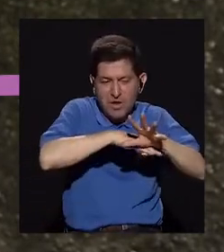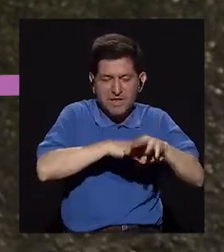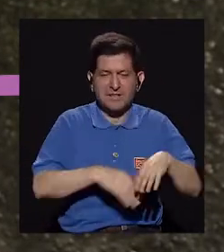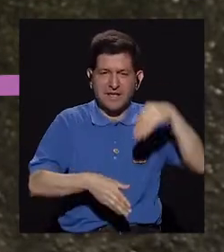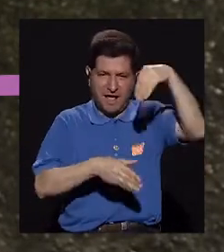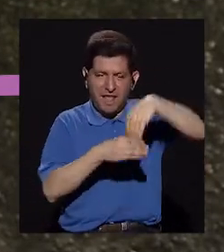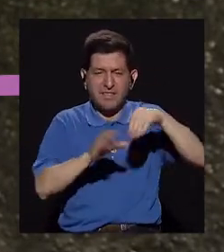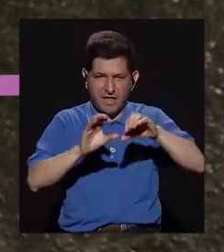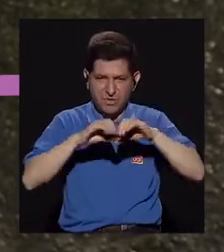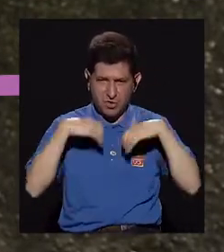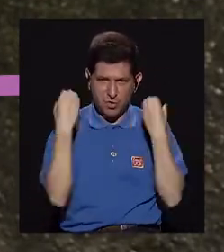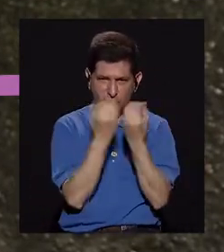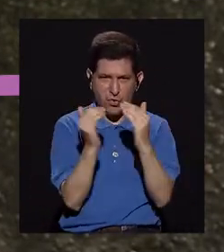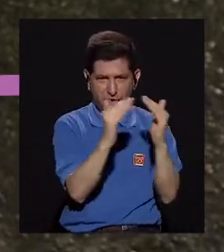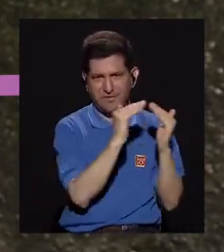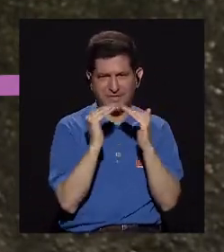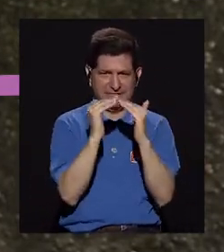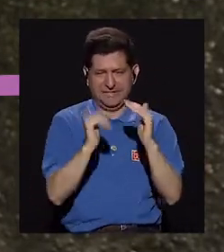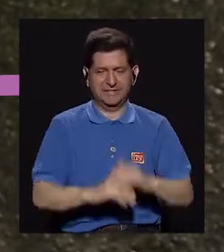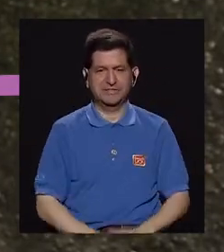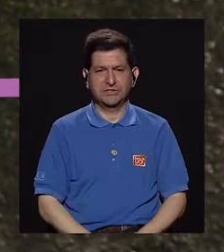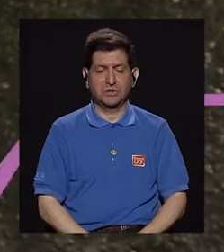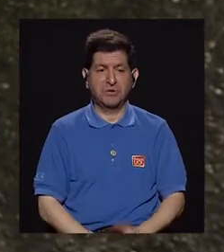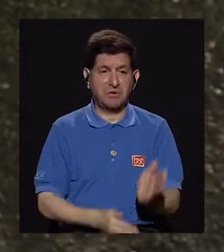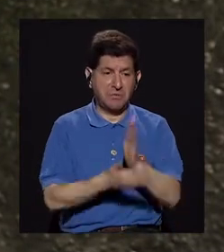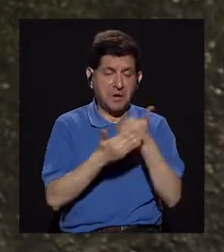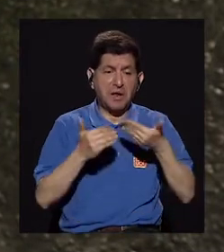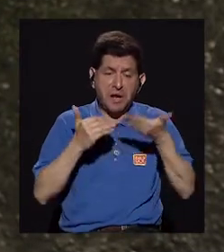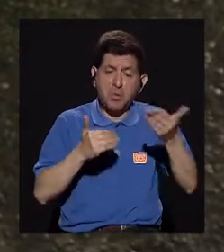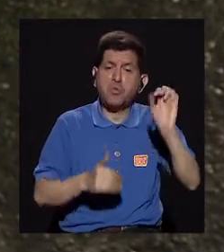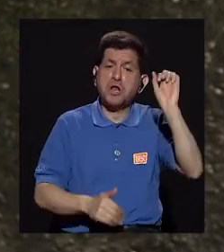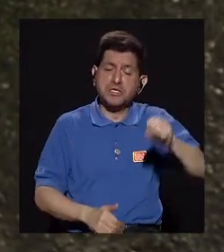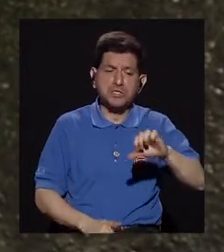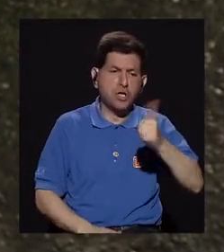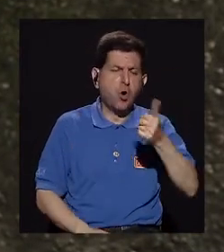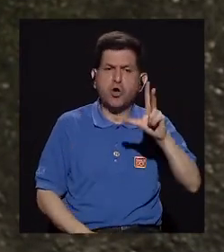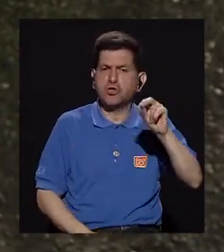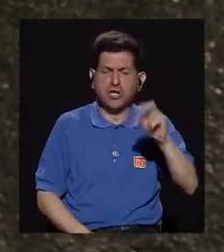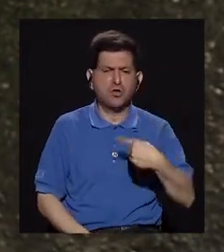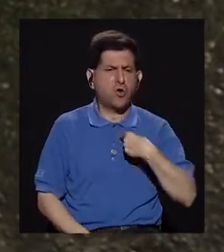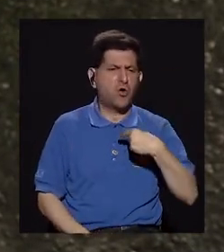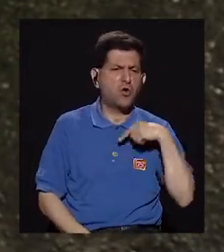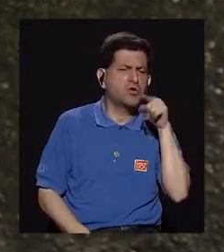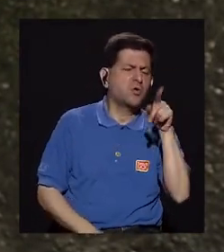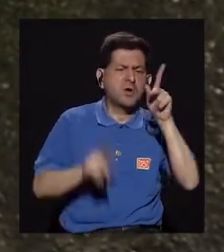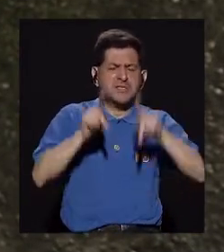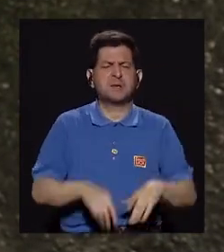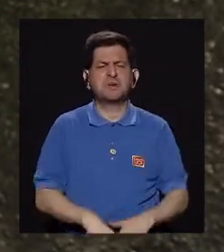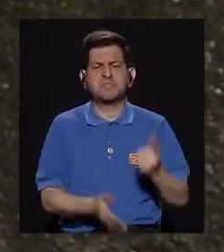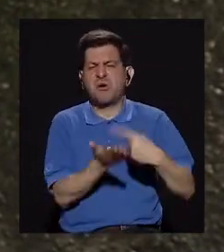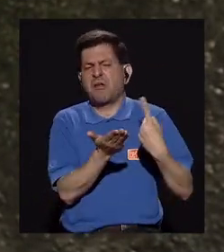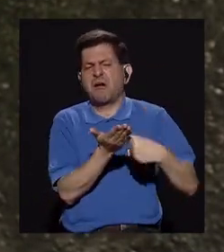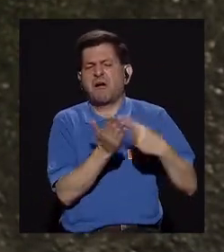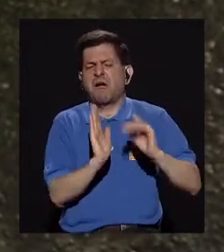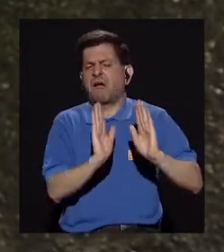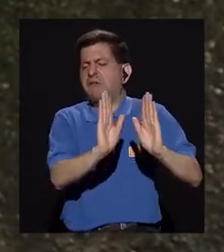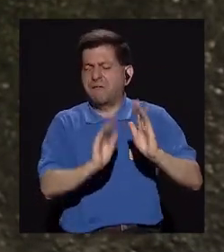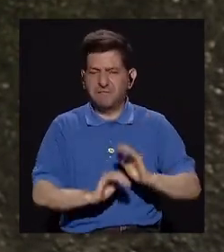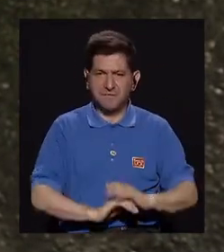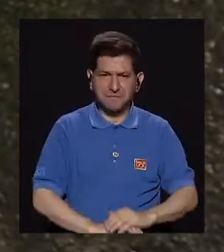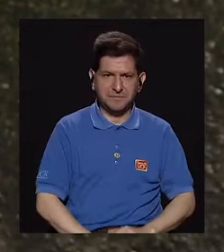las organizaciones barriales, ¿verdad? Y entonces para algunas cosas sí, para algunas cosas no, o estoy peleado con tal o con el otro,